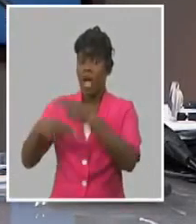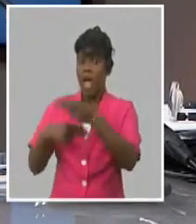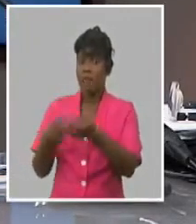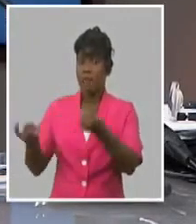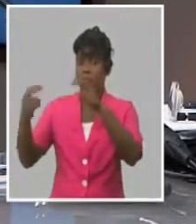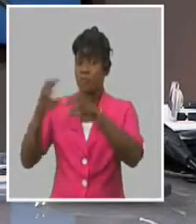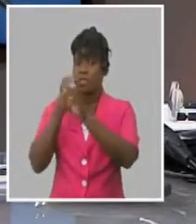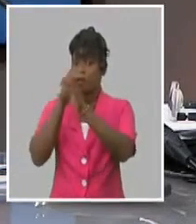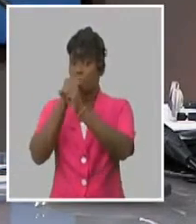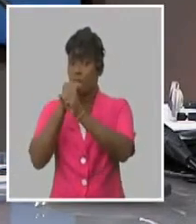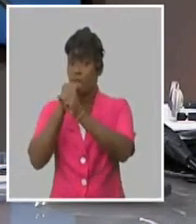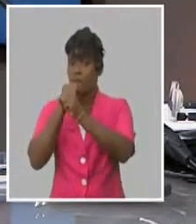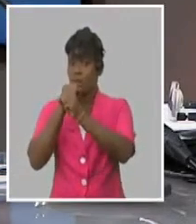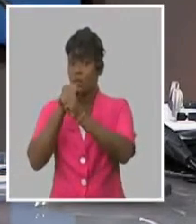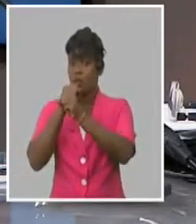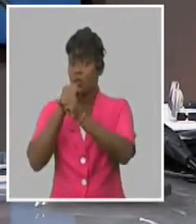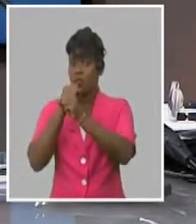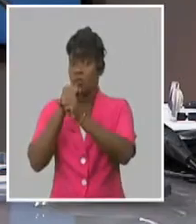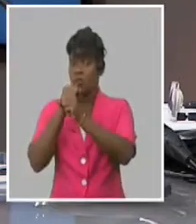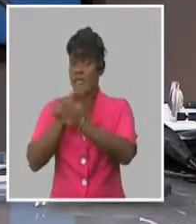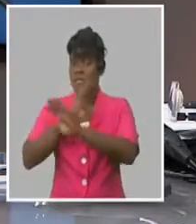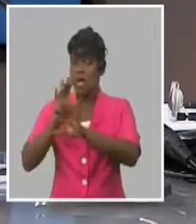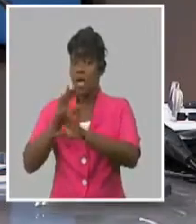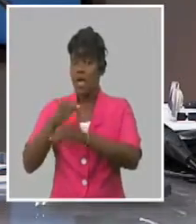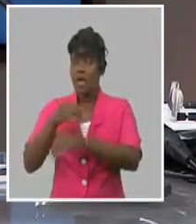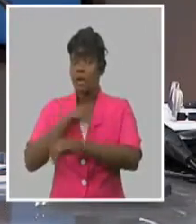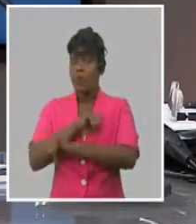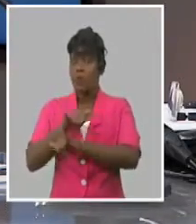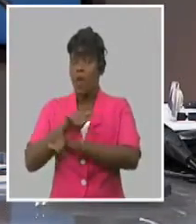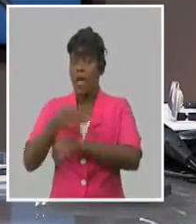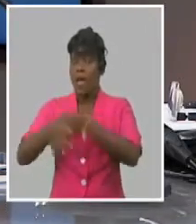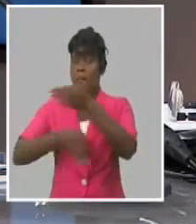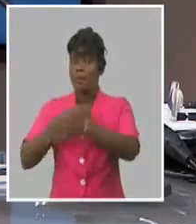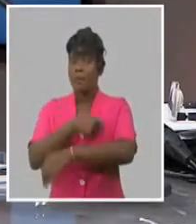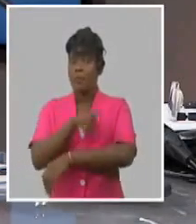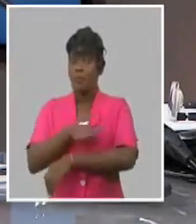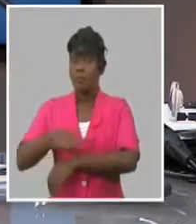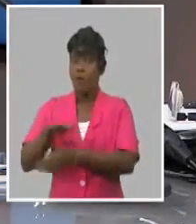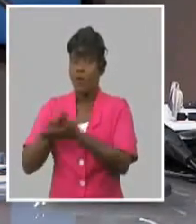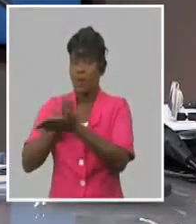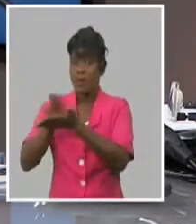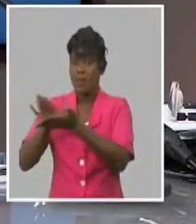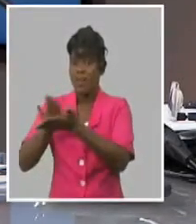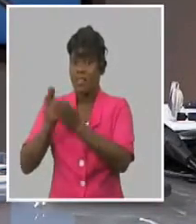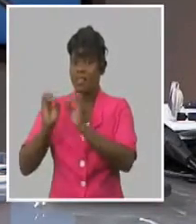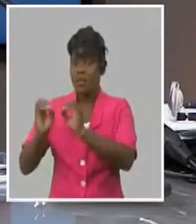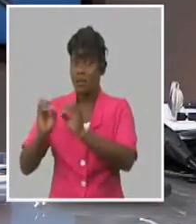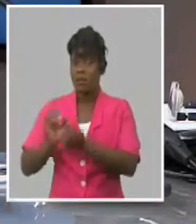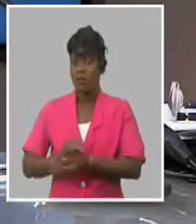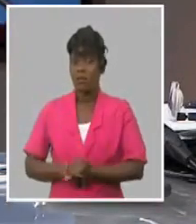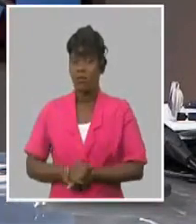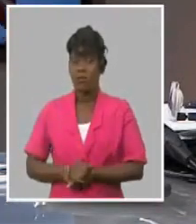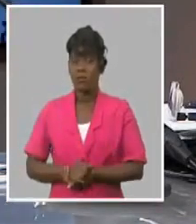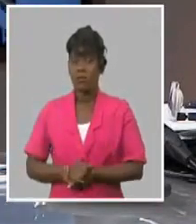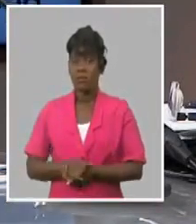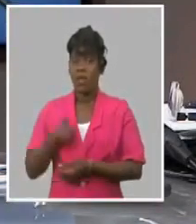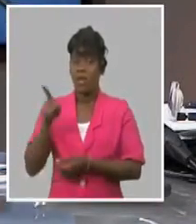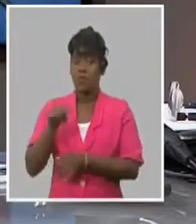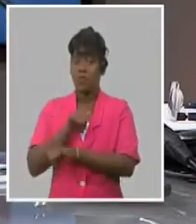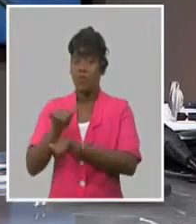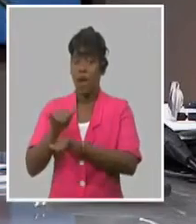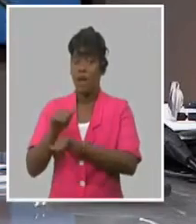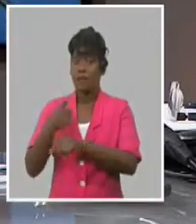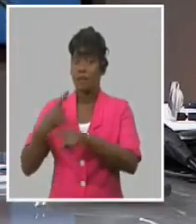lo informe un tiempo medianamente prudencial hasta ese día. Y no es nada raro